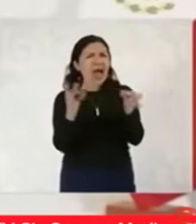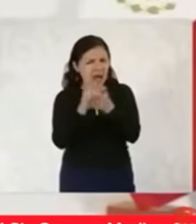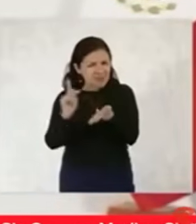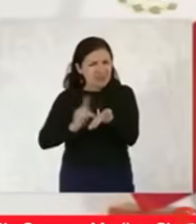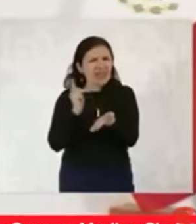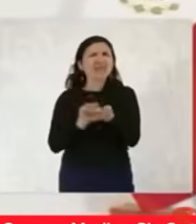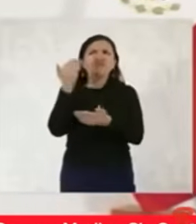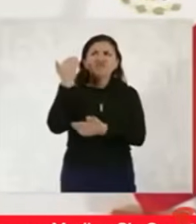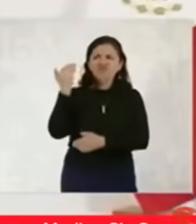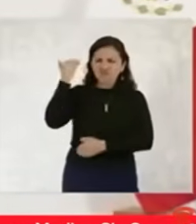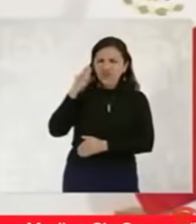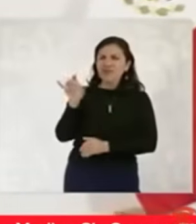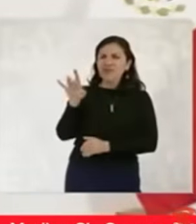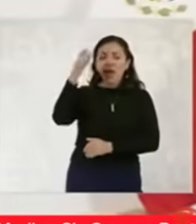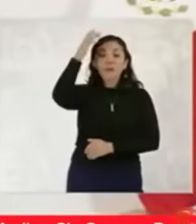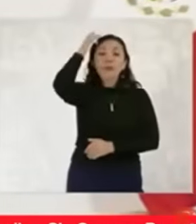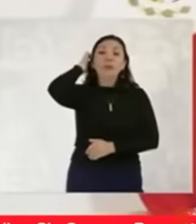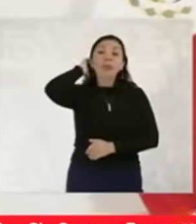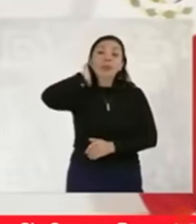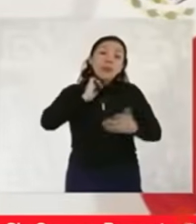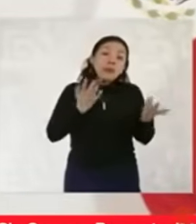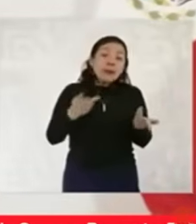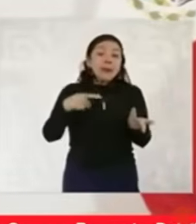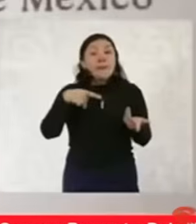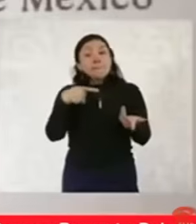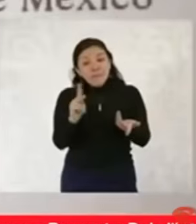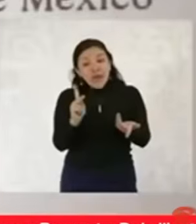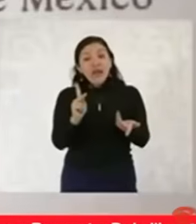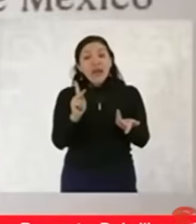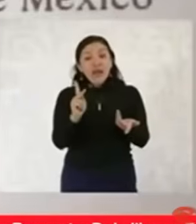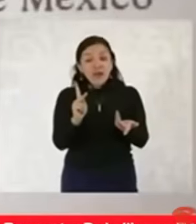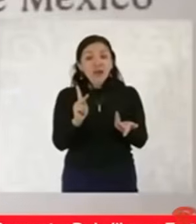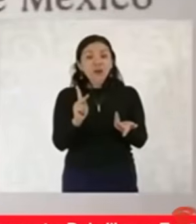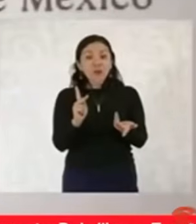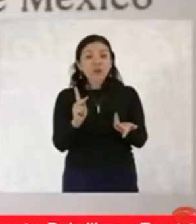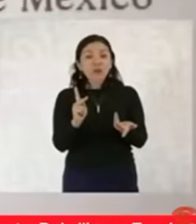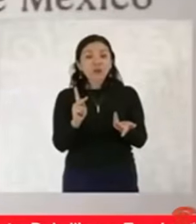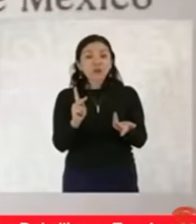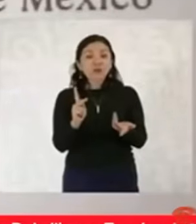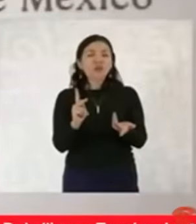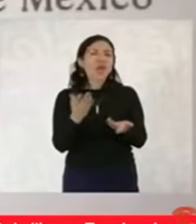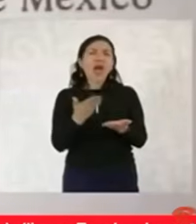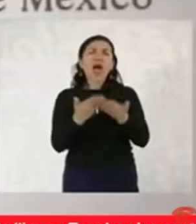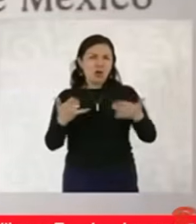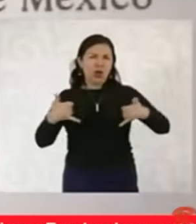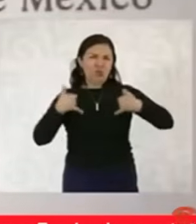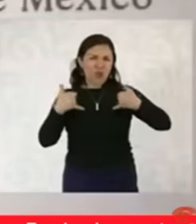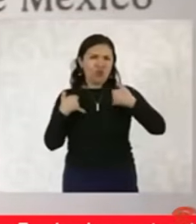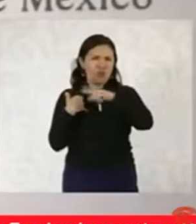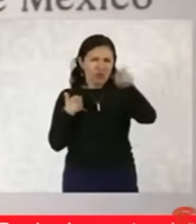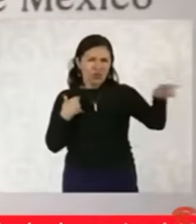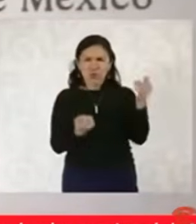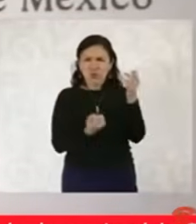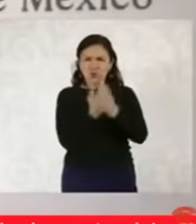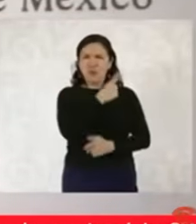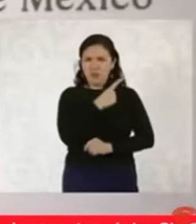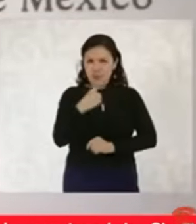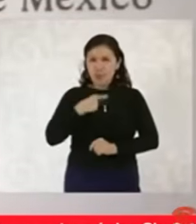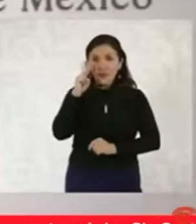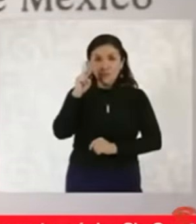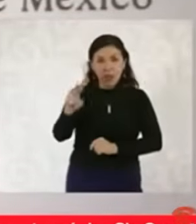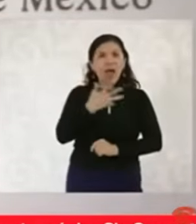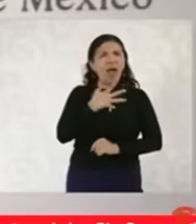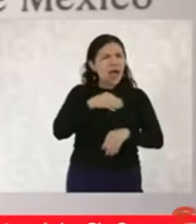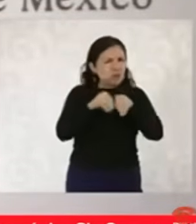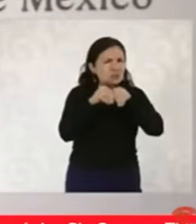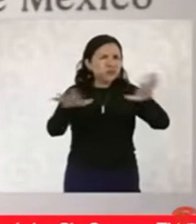además, en otras ocasiones, pero todos los jóvenes deberían verlo porque